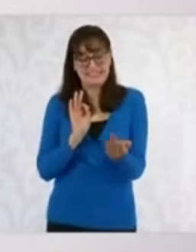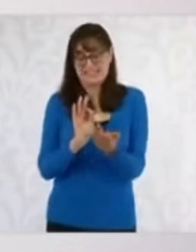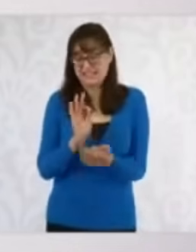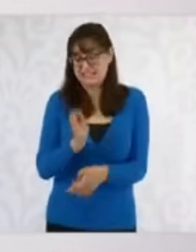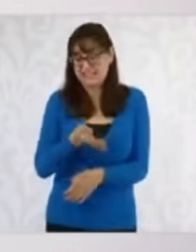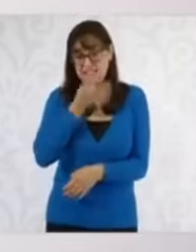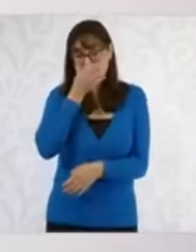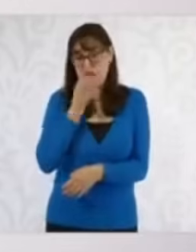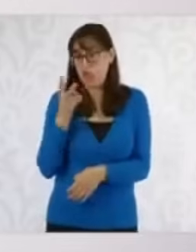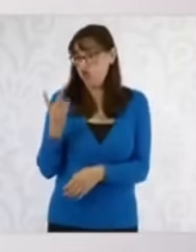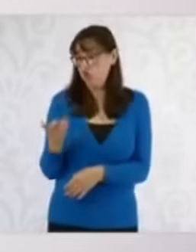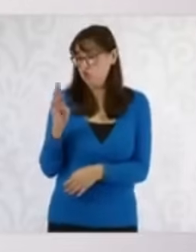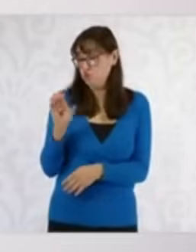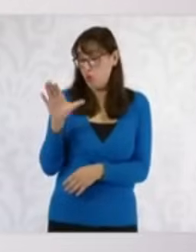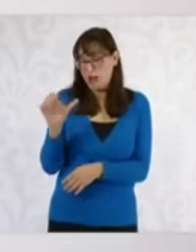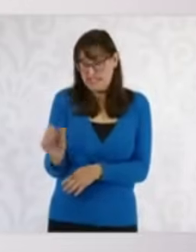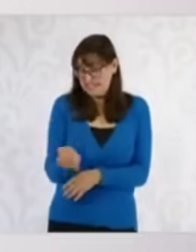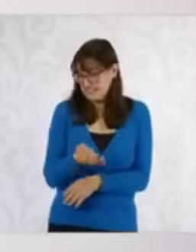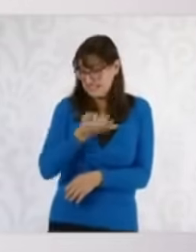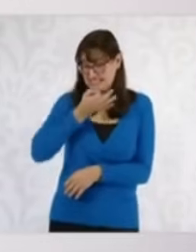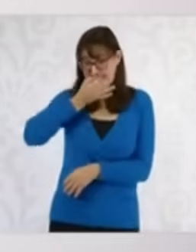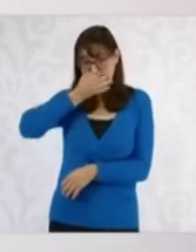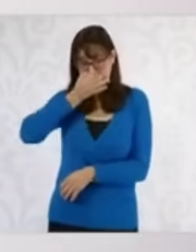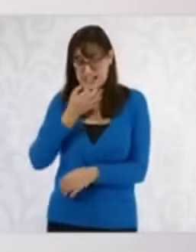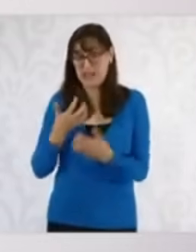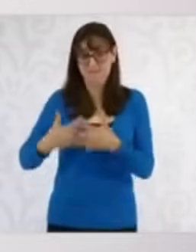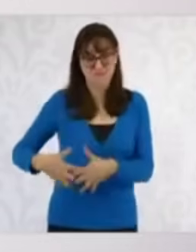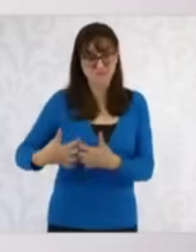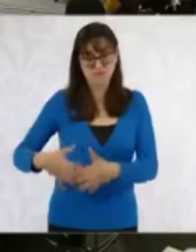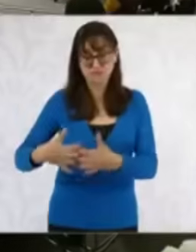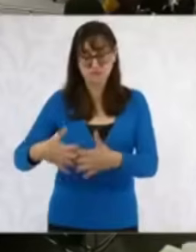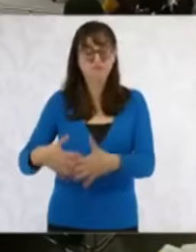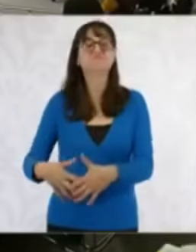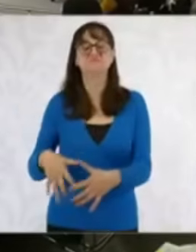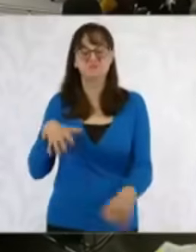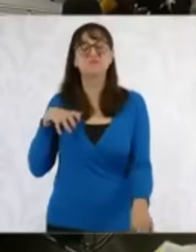arranque Dos Bocas para conseguirla y la vamos a mantener a lo largo del sexenio.